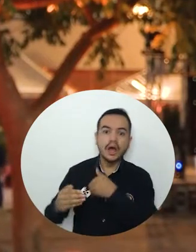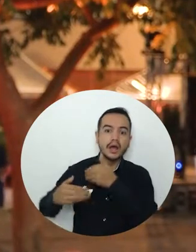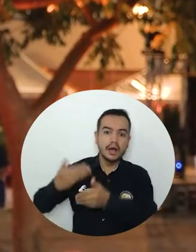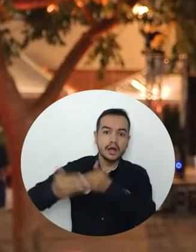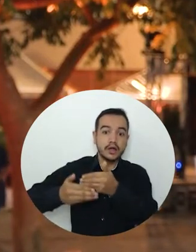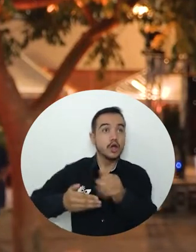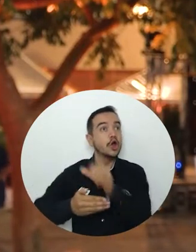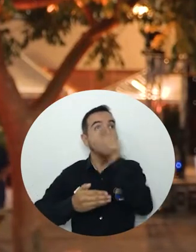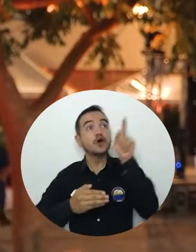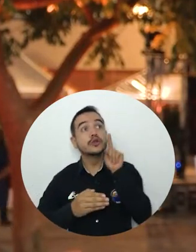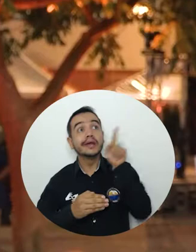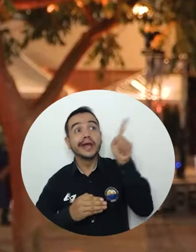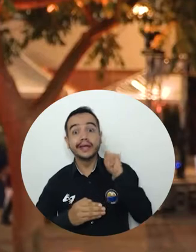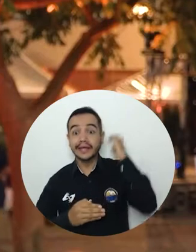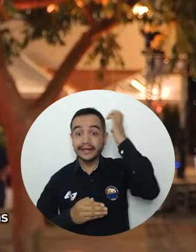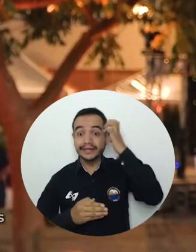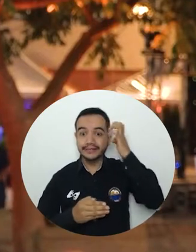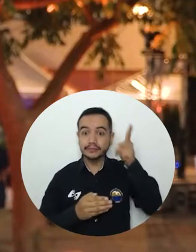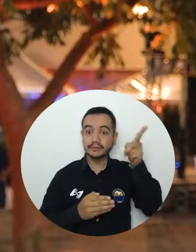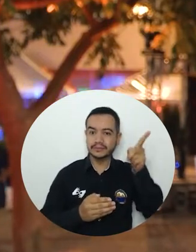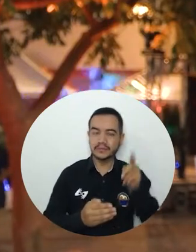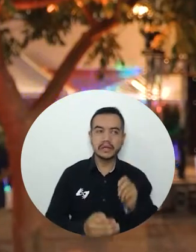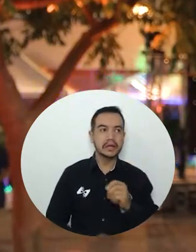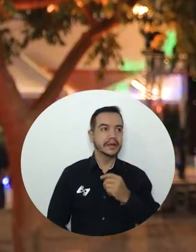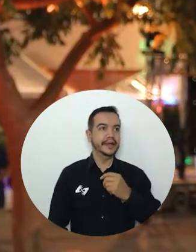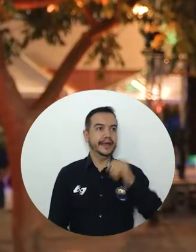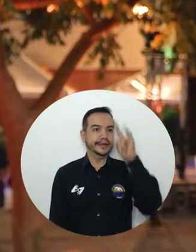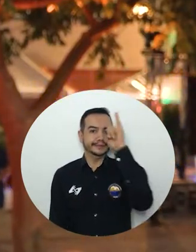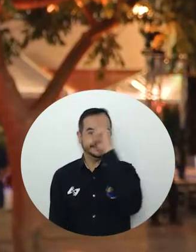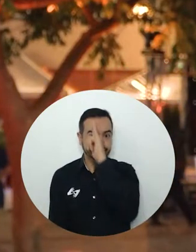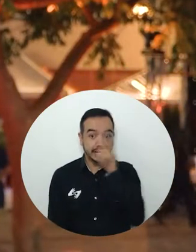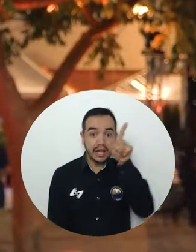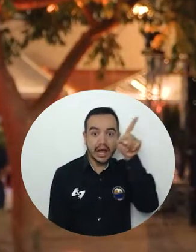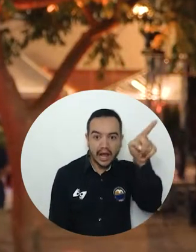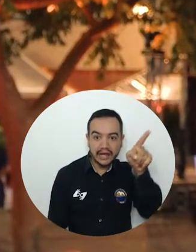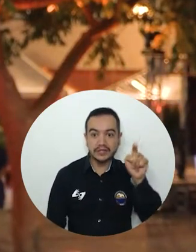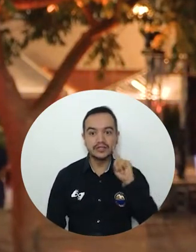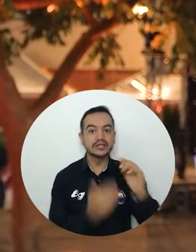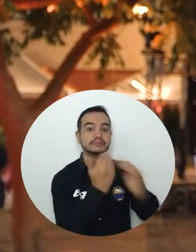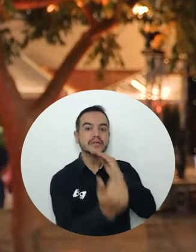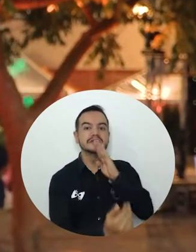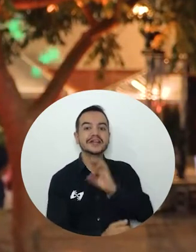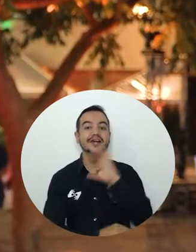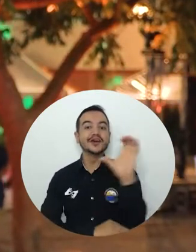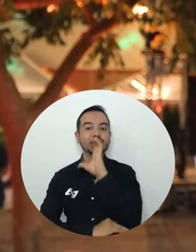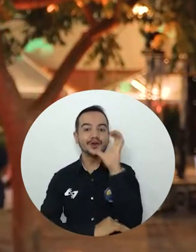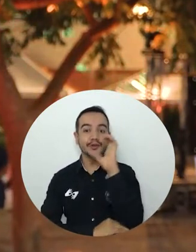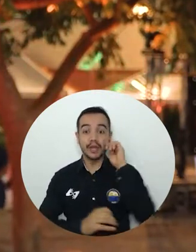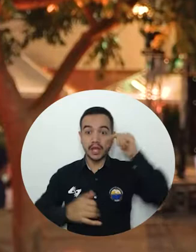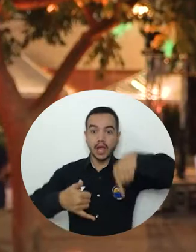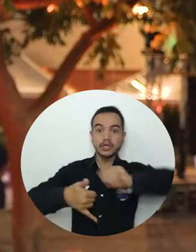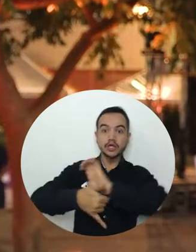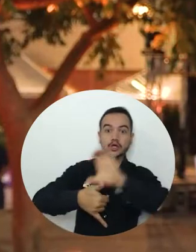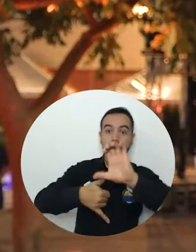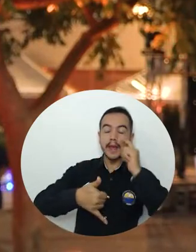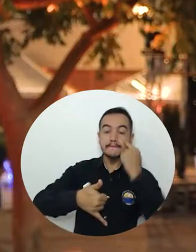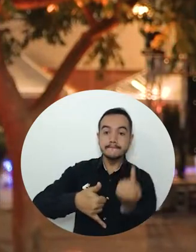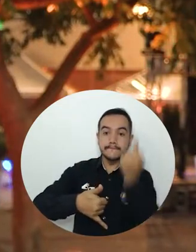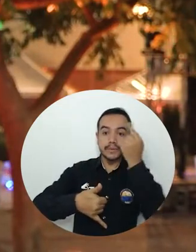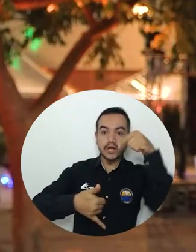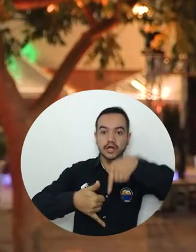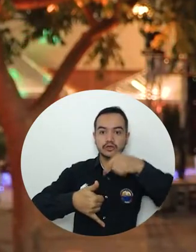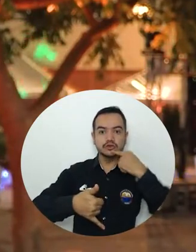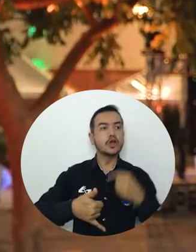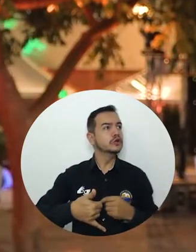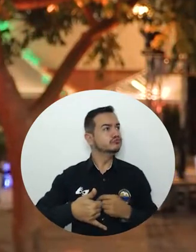han hecho algunos, la Feria del Libro de Madrid de España, que terminó hace una semana, donde Colombia fue el invitado de honor, el Caribe colombiano, la Universidad del Magdalena, la primera